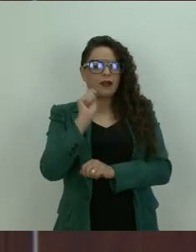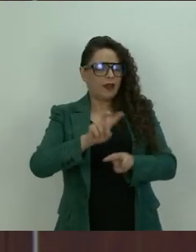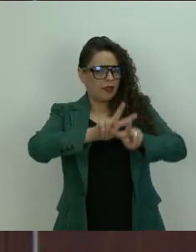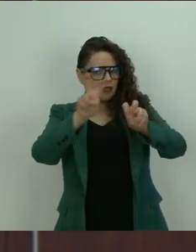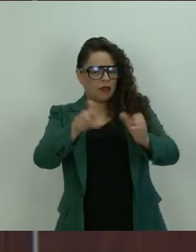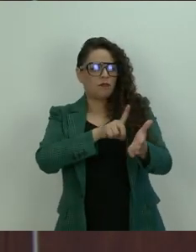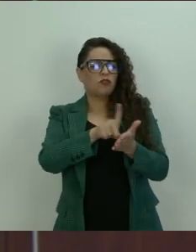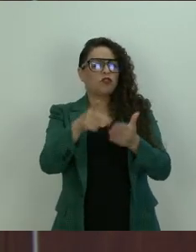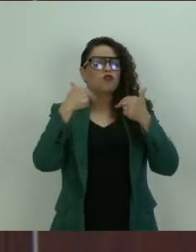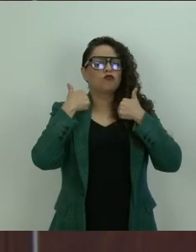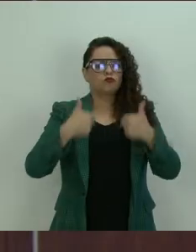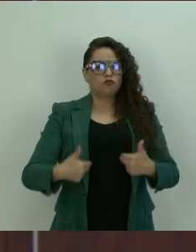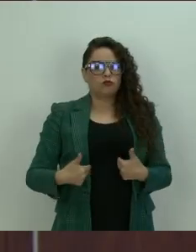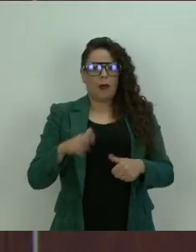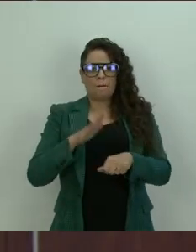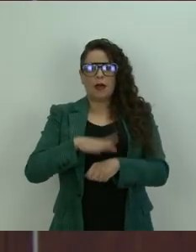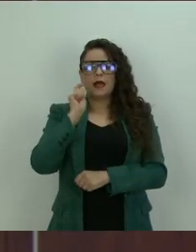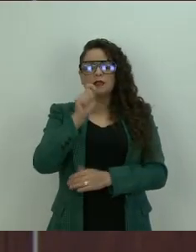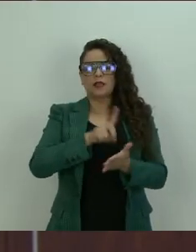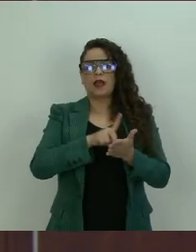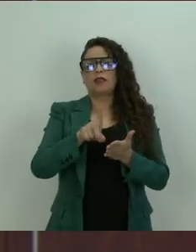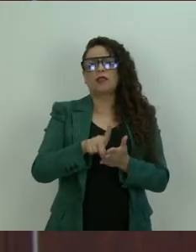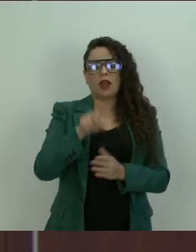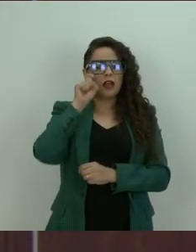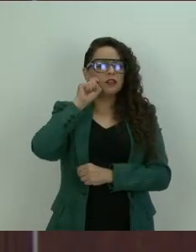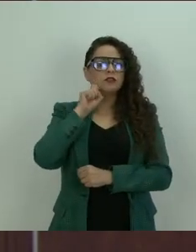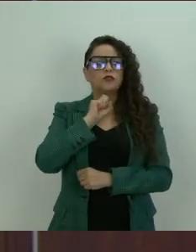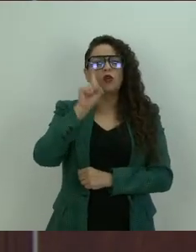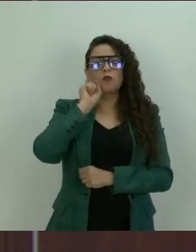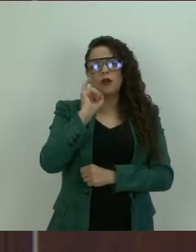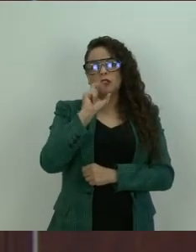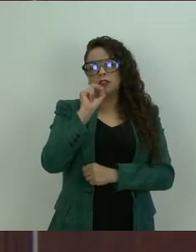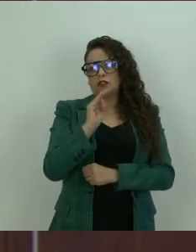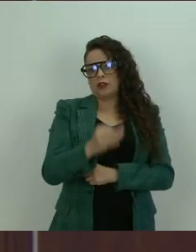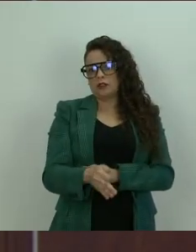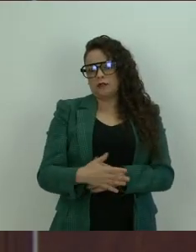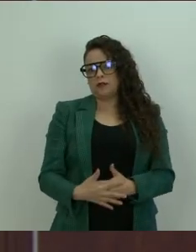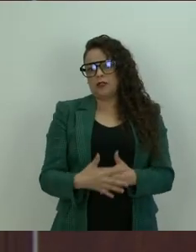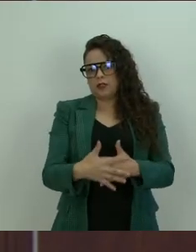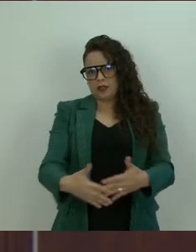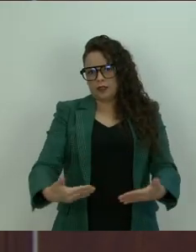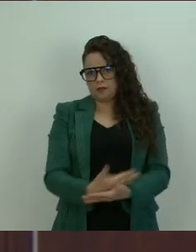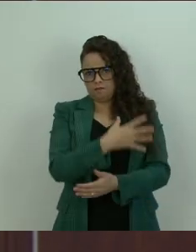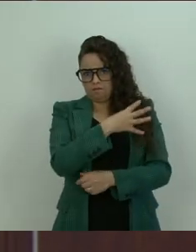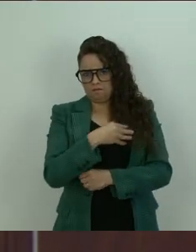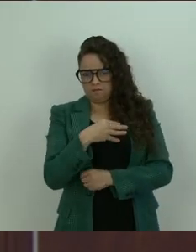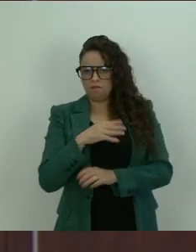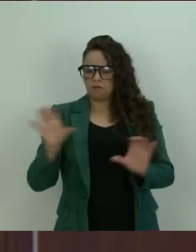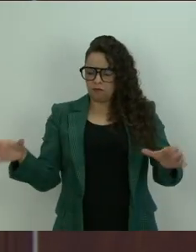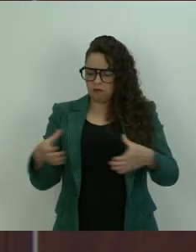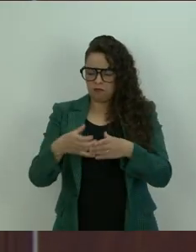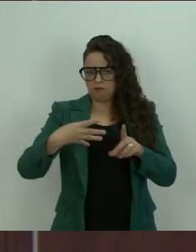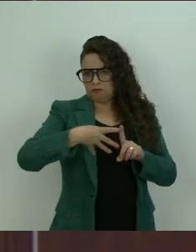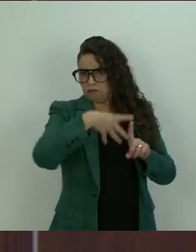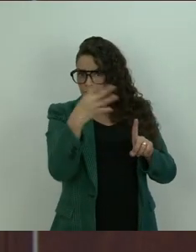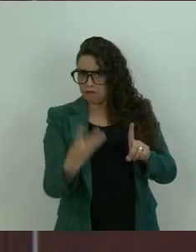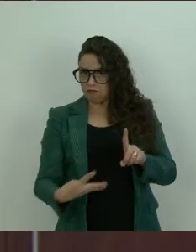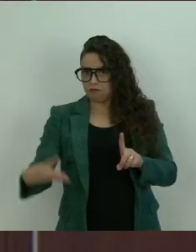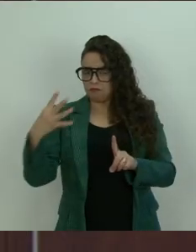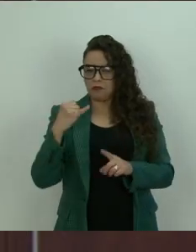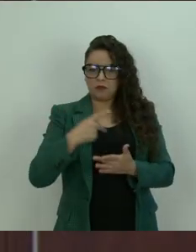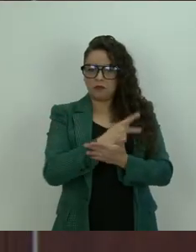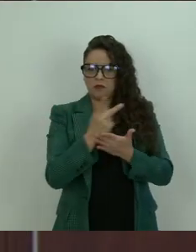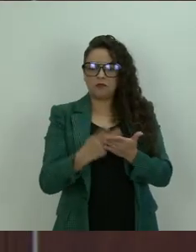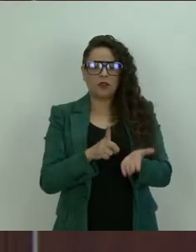en particular derechos sexuales y reproductivos de las mujeres, derechos de la población LGBTQ y más, y el Programa de